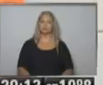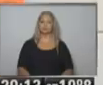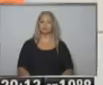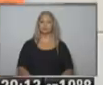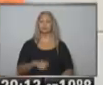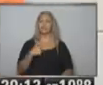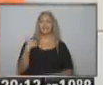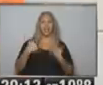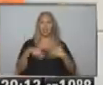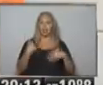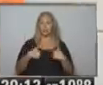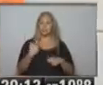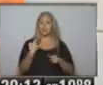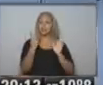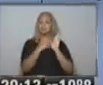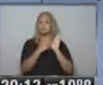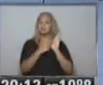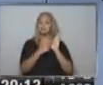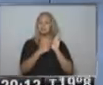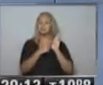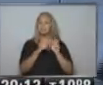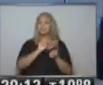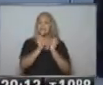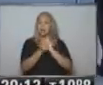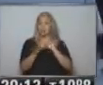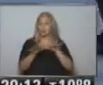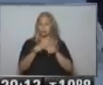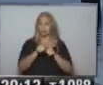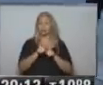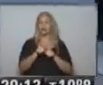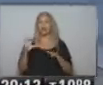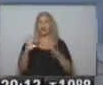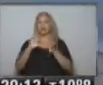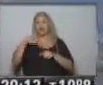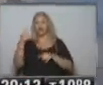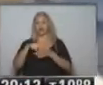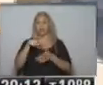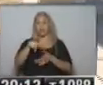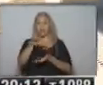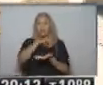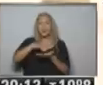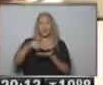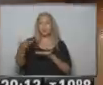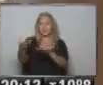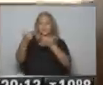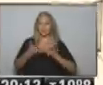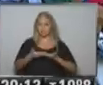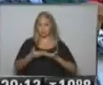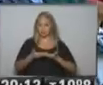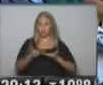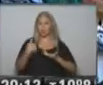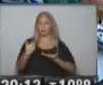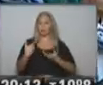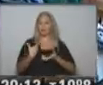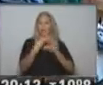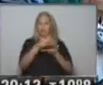La emergencia modificó las prioridades en el municipio de La Plata. Dependencias con otro destino funcionan hoy como receptoras y puntos de provisión de la